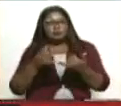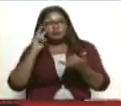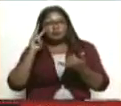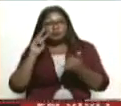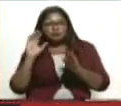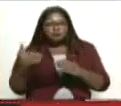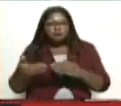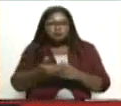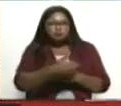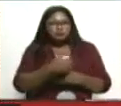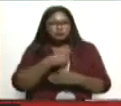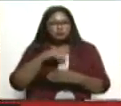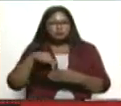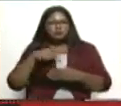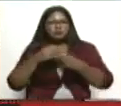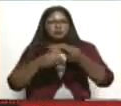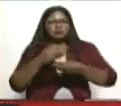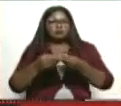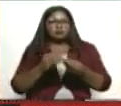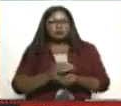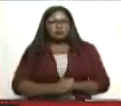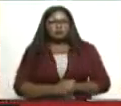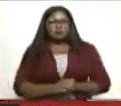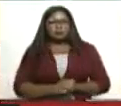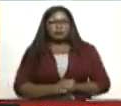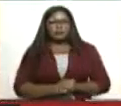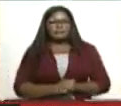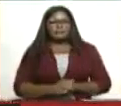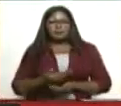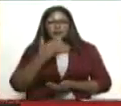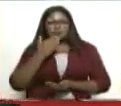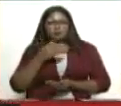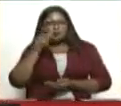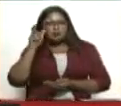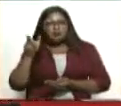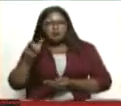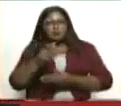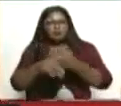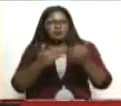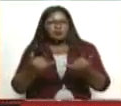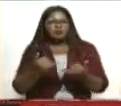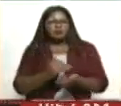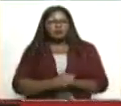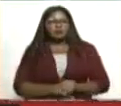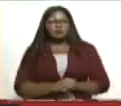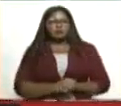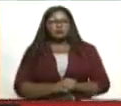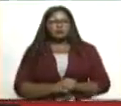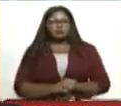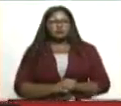recoge un clamor del pueblo colombiano. No es